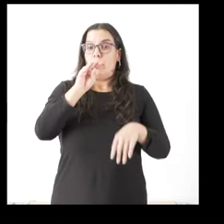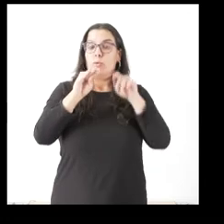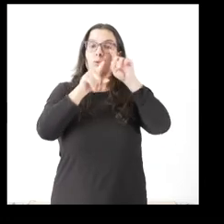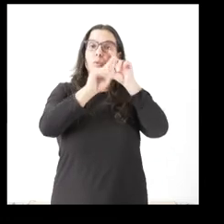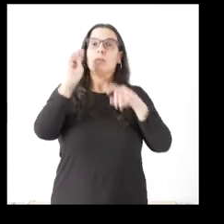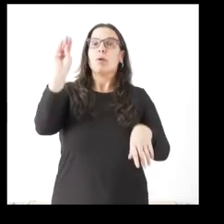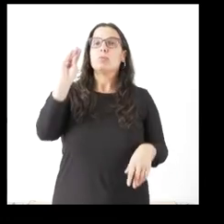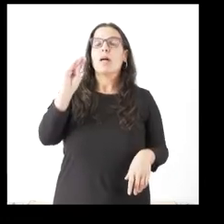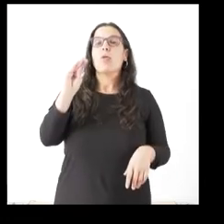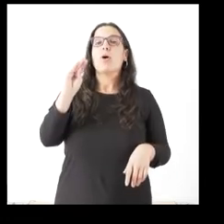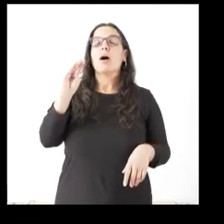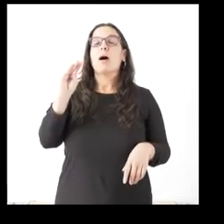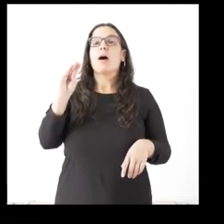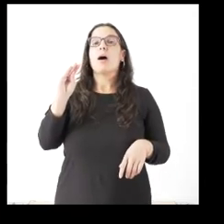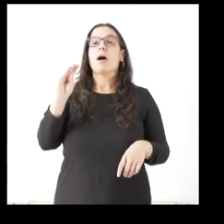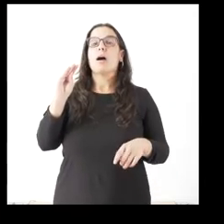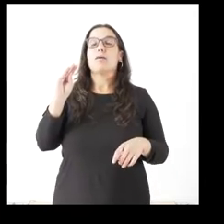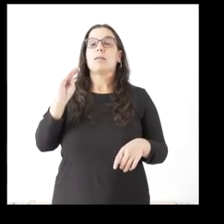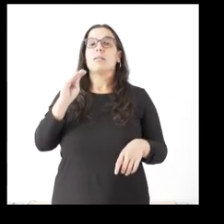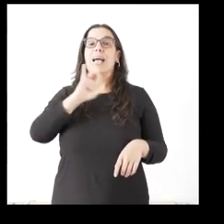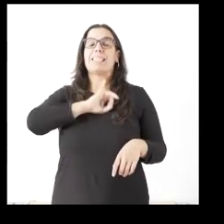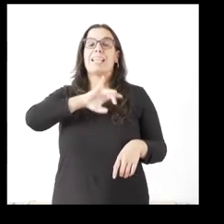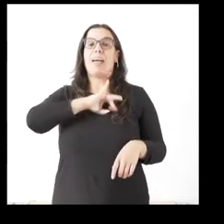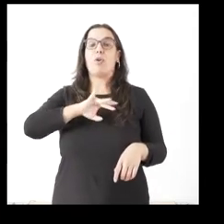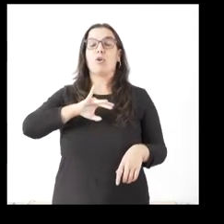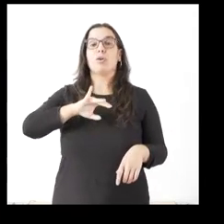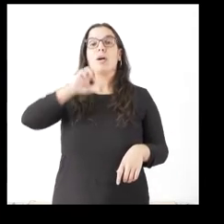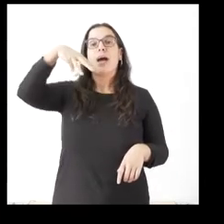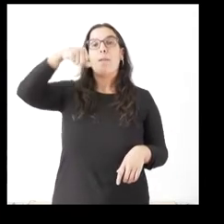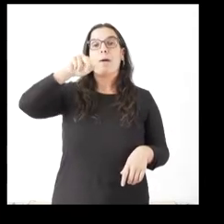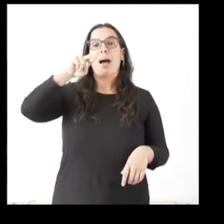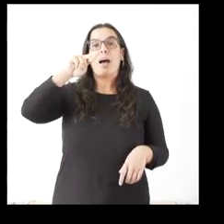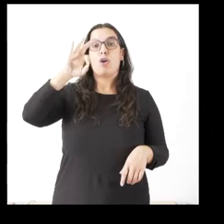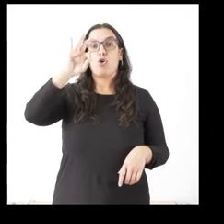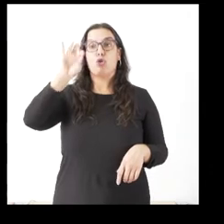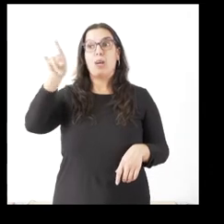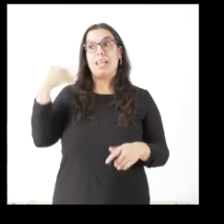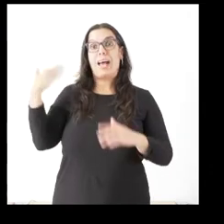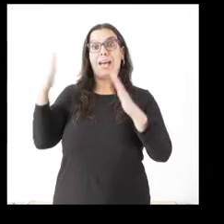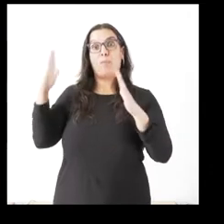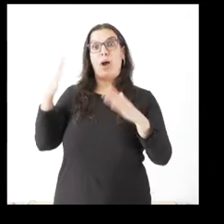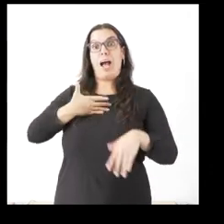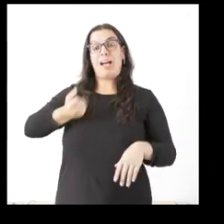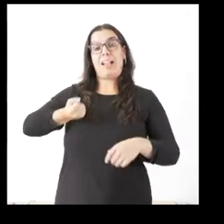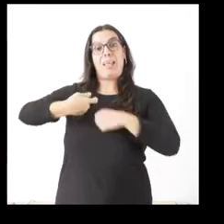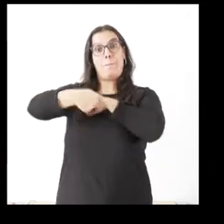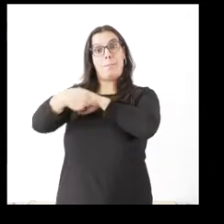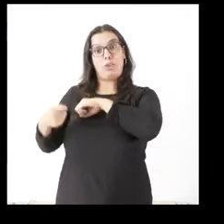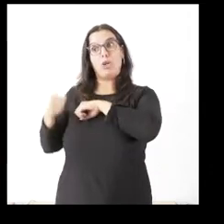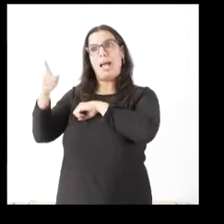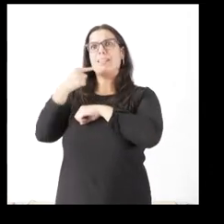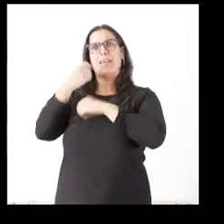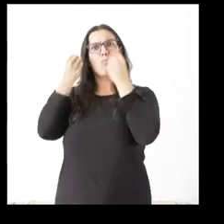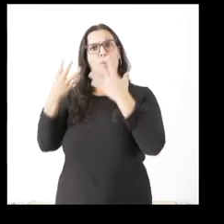Javier Maroto, que en su etapa de alcalde de Vitoria votó en contra de la reapertura y celebraba, como han reflejado así las redes